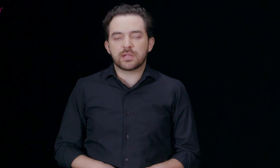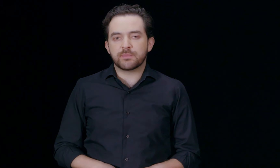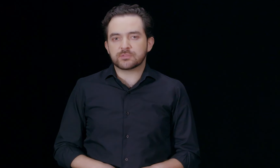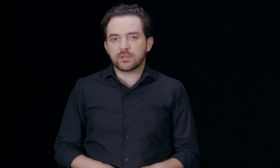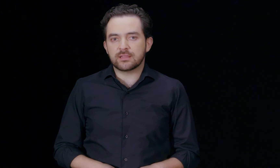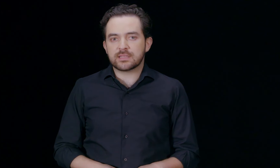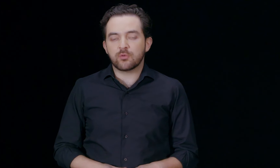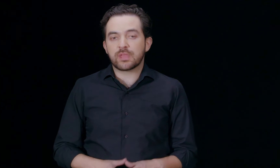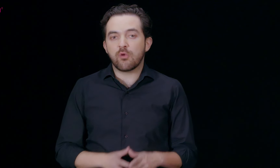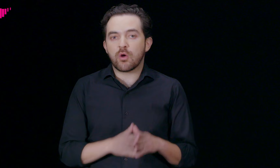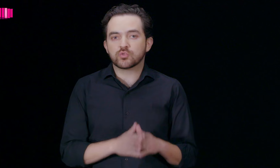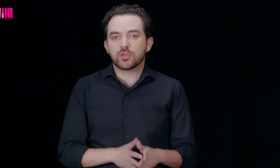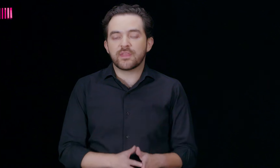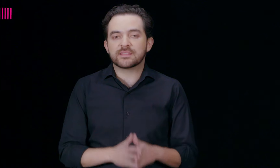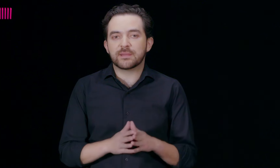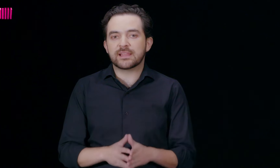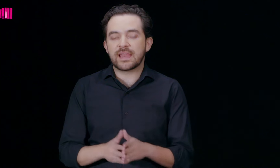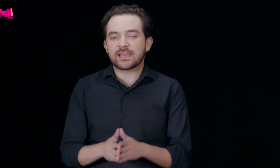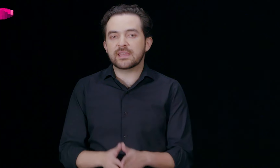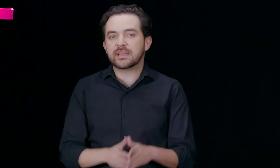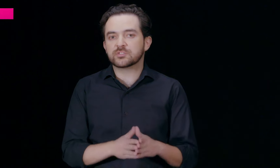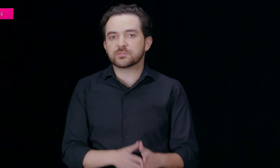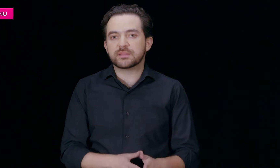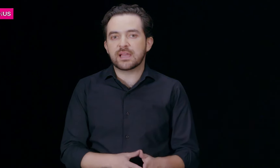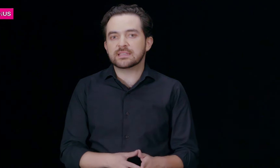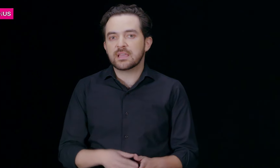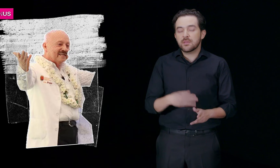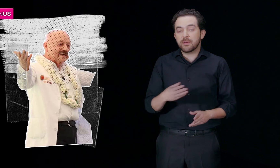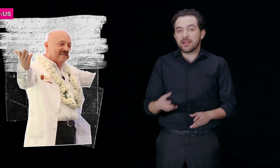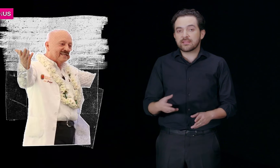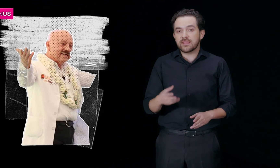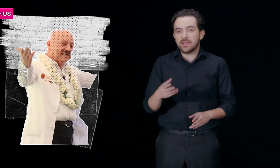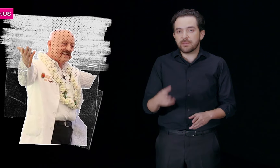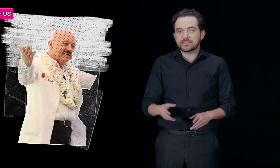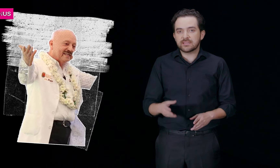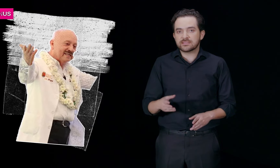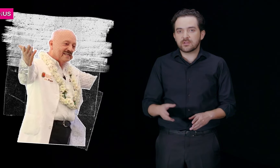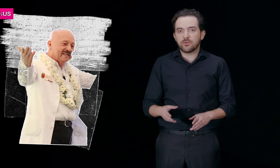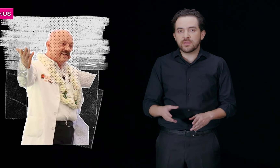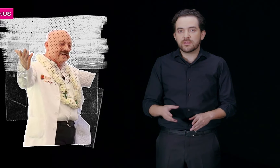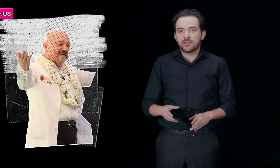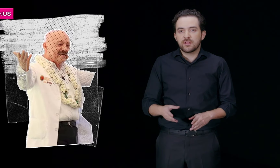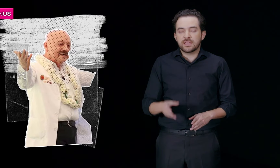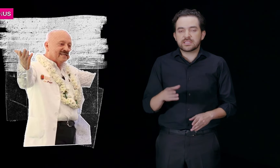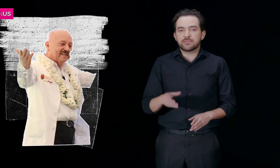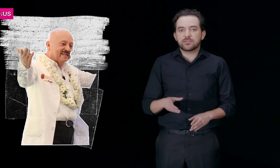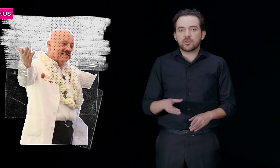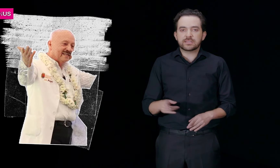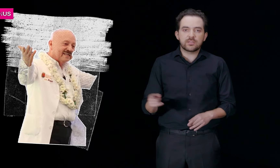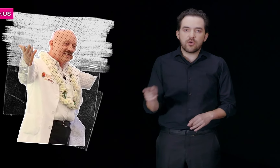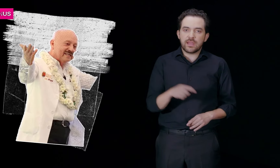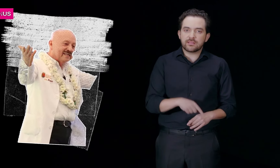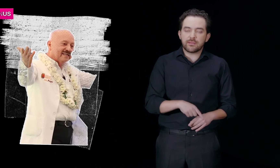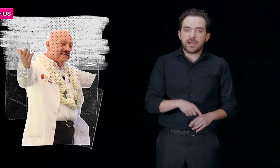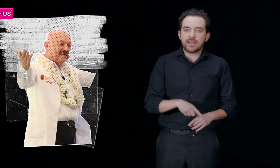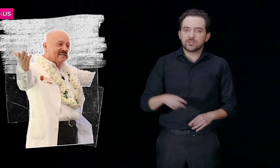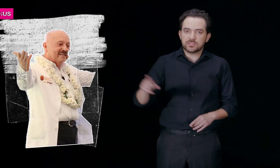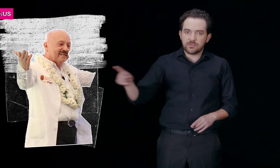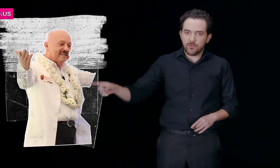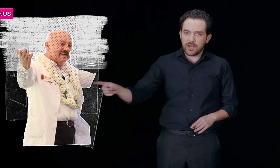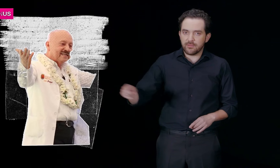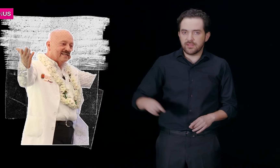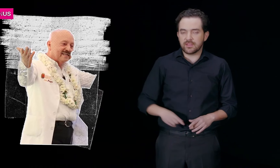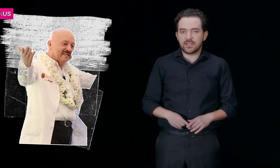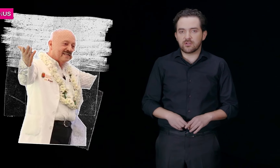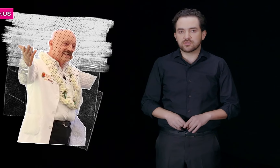arremetió contra el personal de salud que lo acusó de desmantelar clínicas y hospitales para atender a pacientes de COVID. Les advirtió que si no querían trabajar, entonces